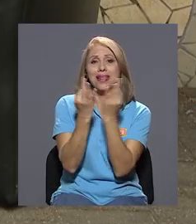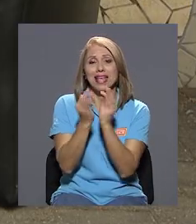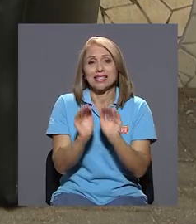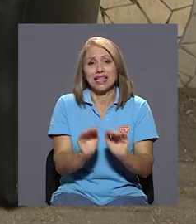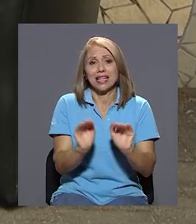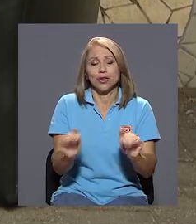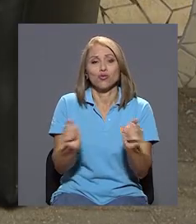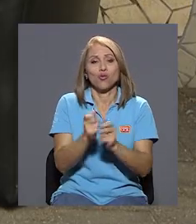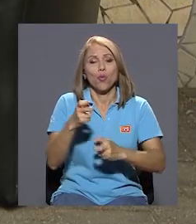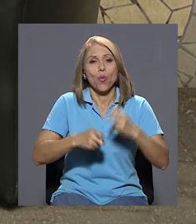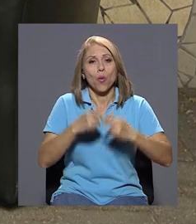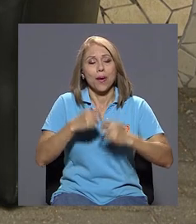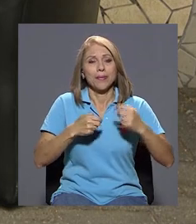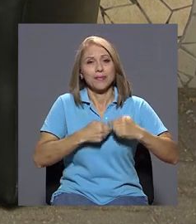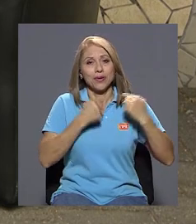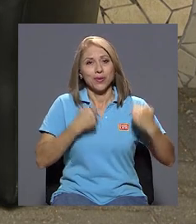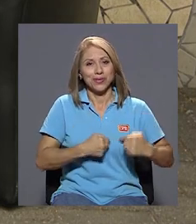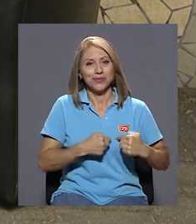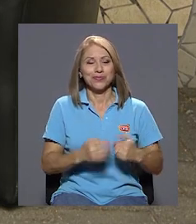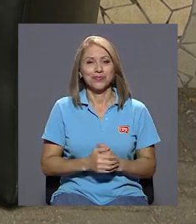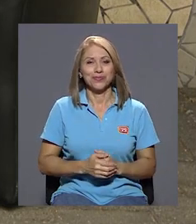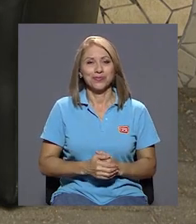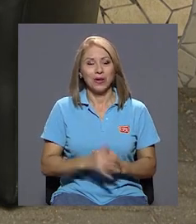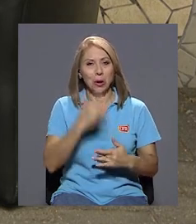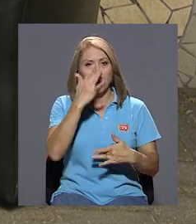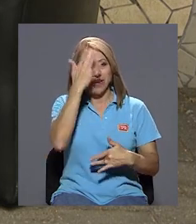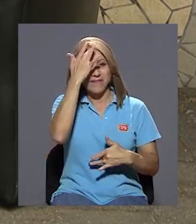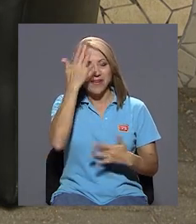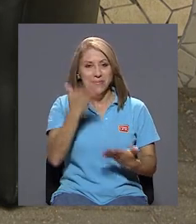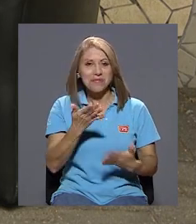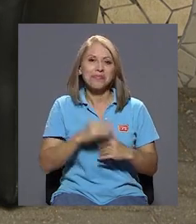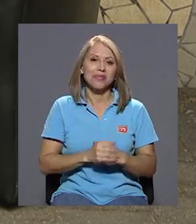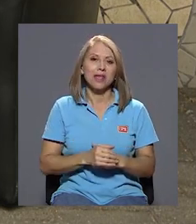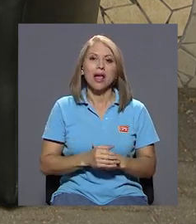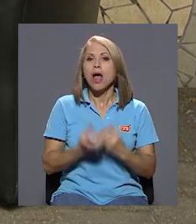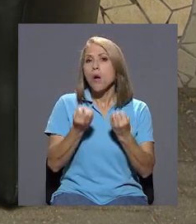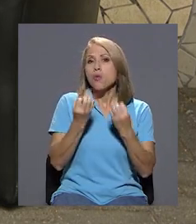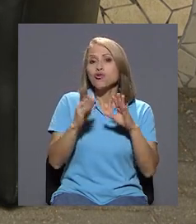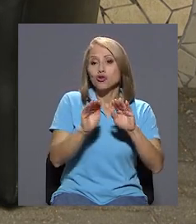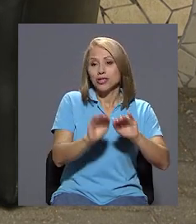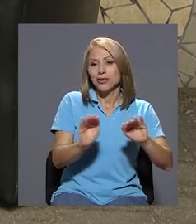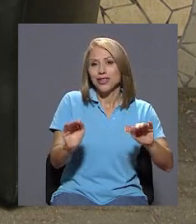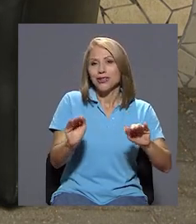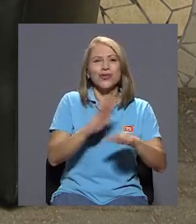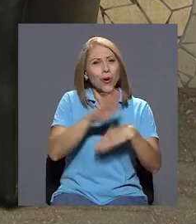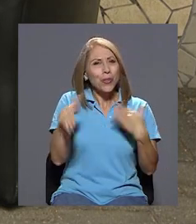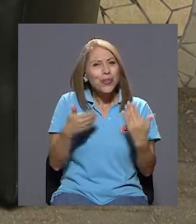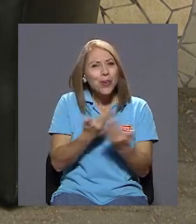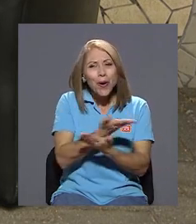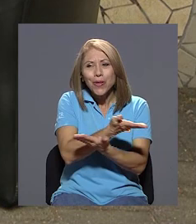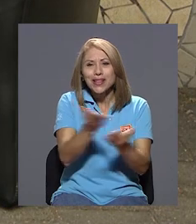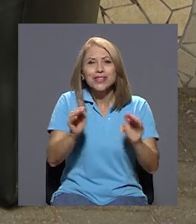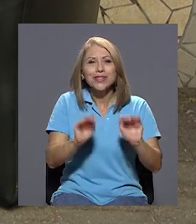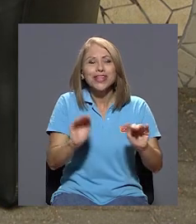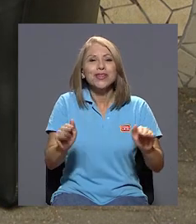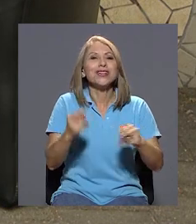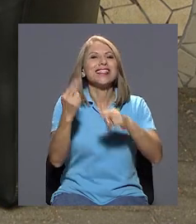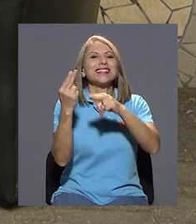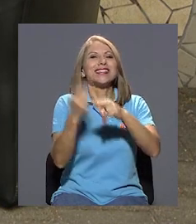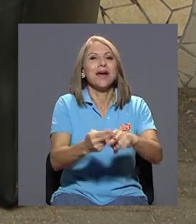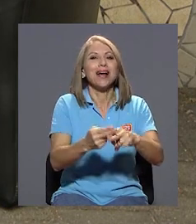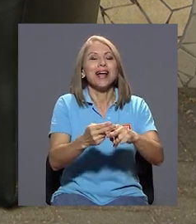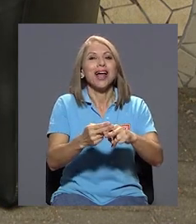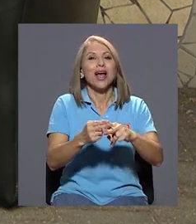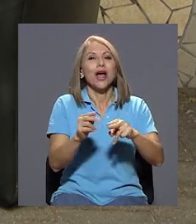de niños, de pacientes que han nacido con problemas en el corazón. Ustedes, a muchos de estos niños, bueno, a todos estos niños, yo creo más bien, les